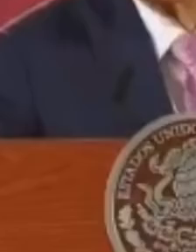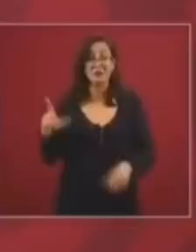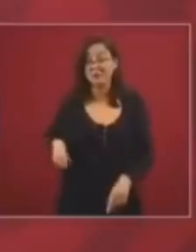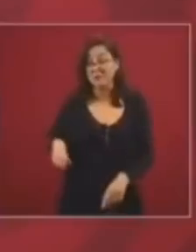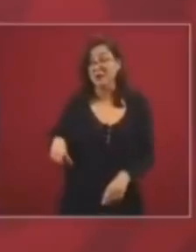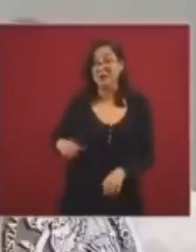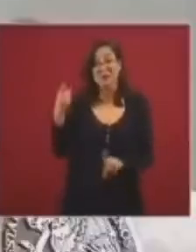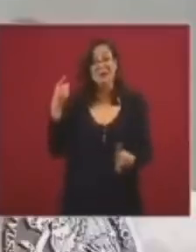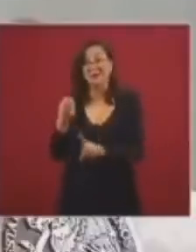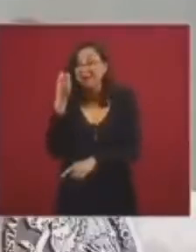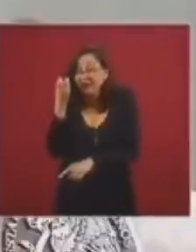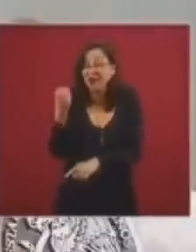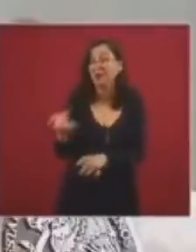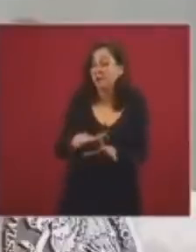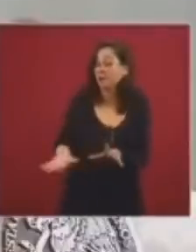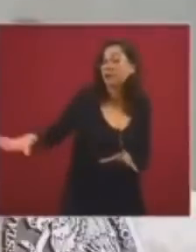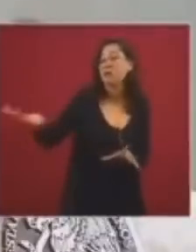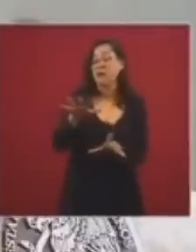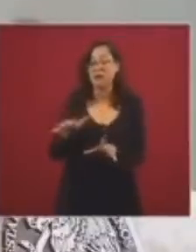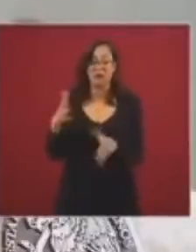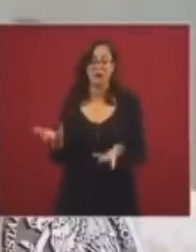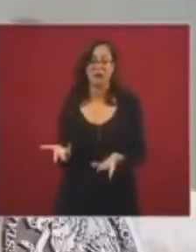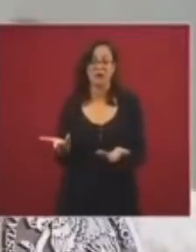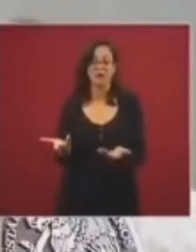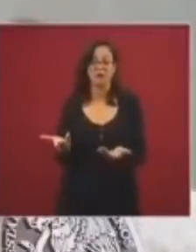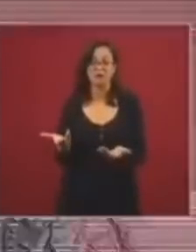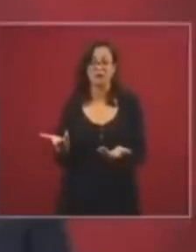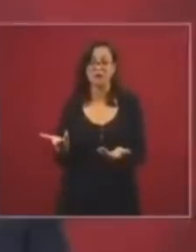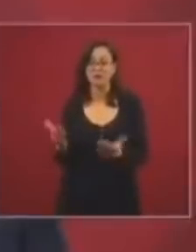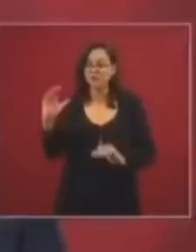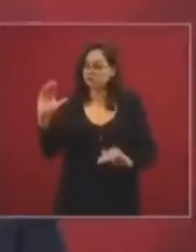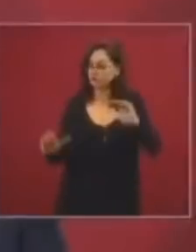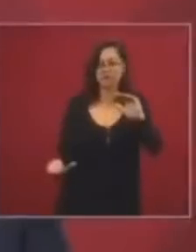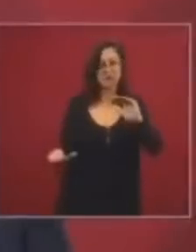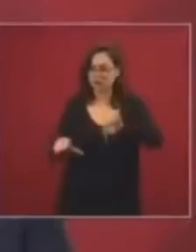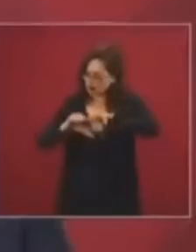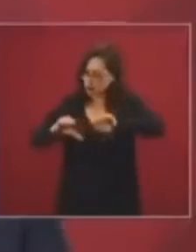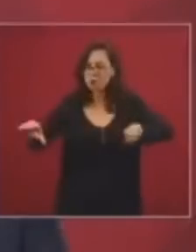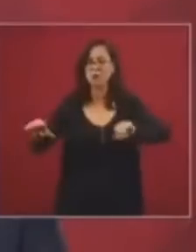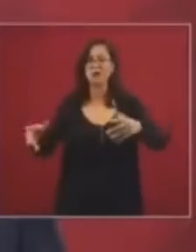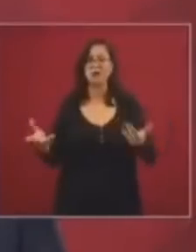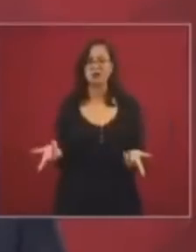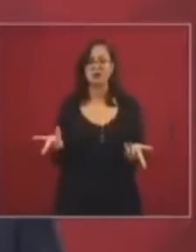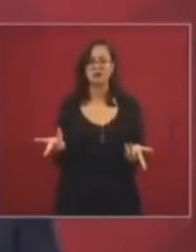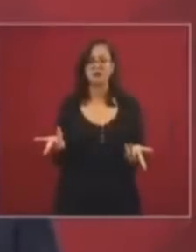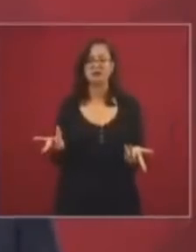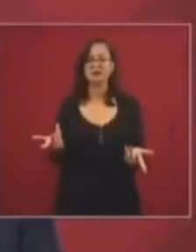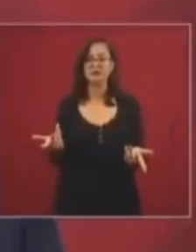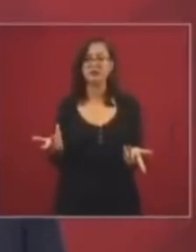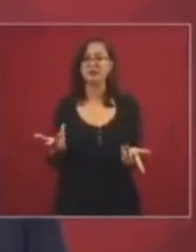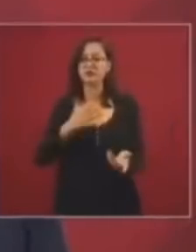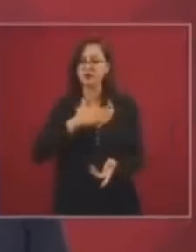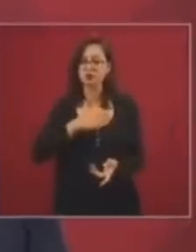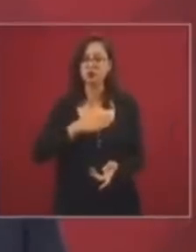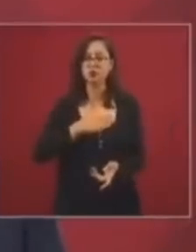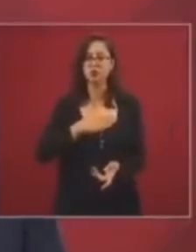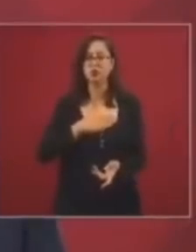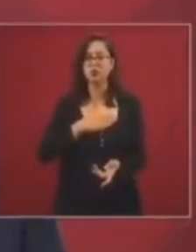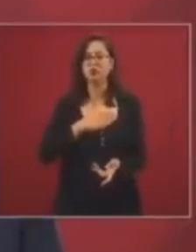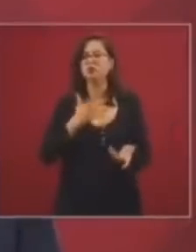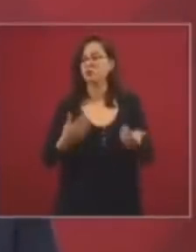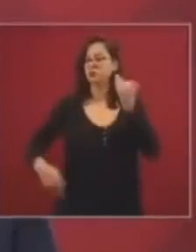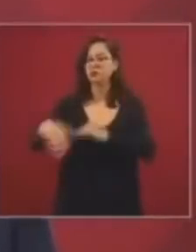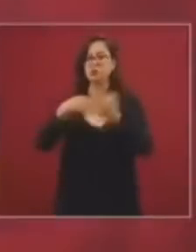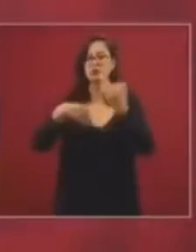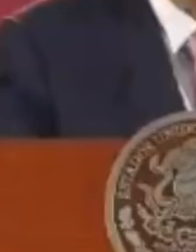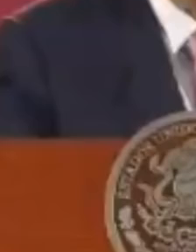algo. Para buscar que no haya desigualdades, que haya justicia. Y que